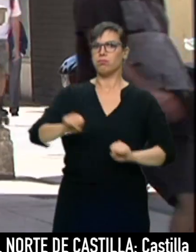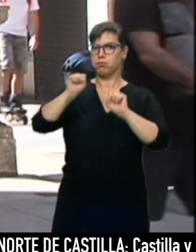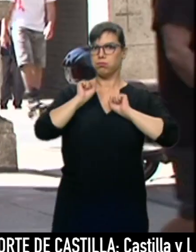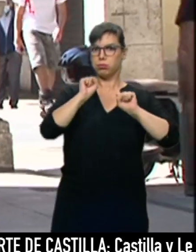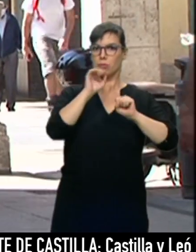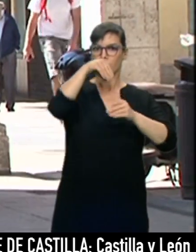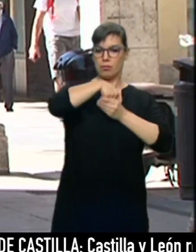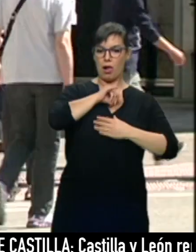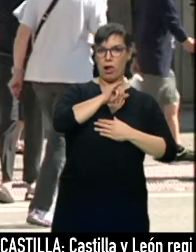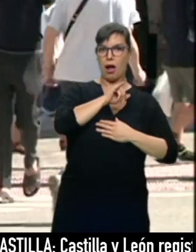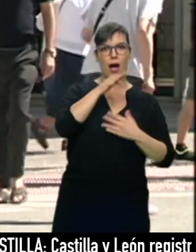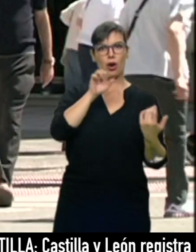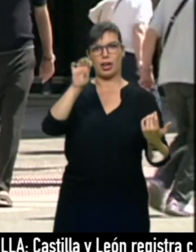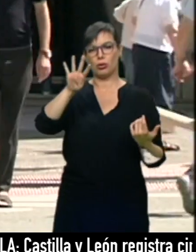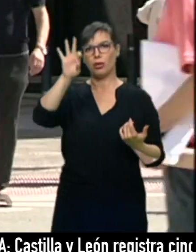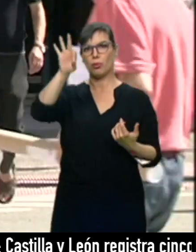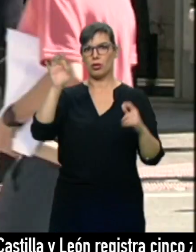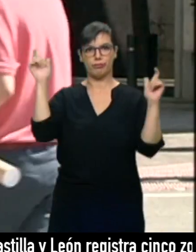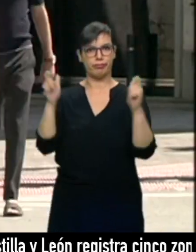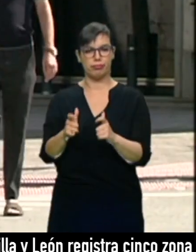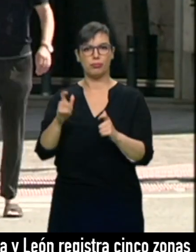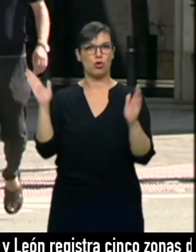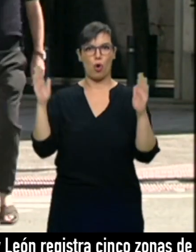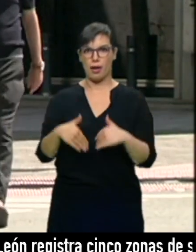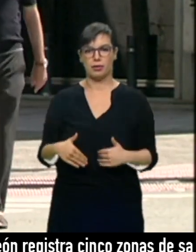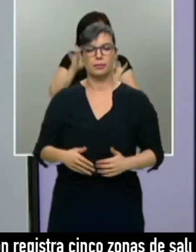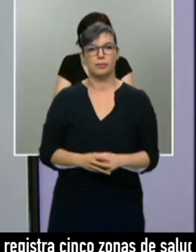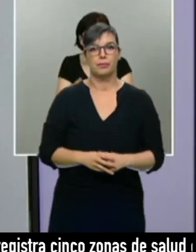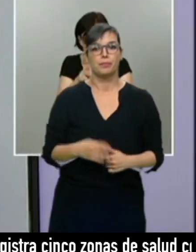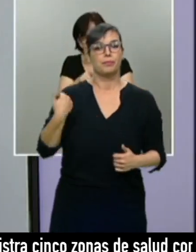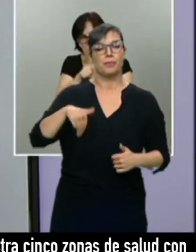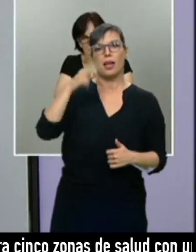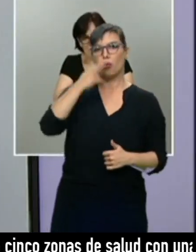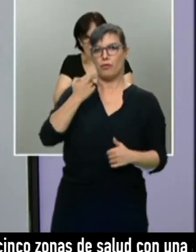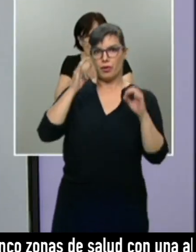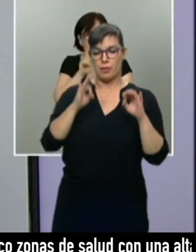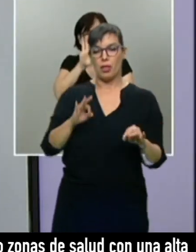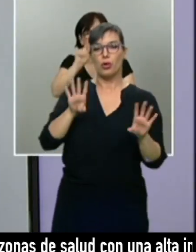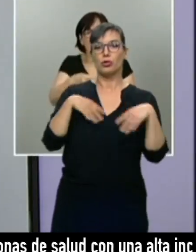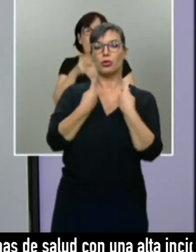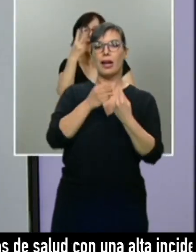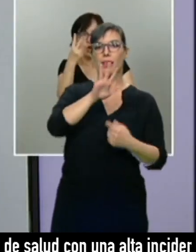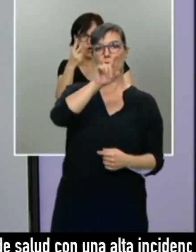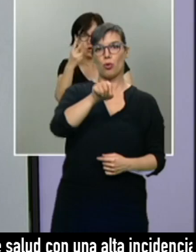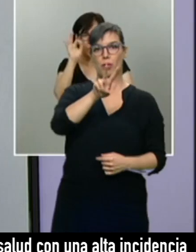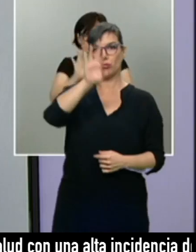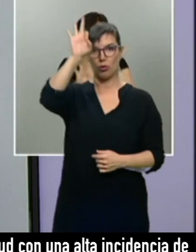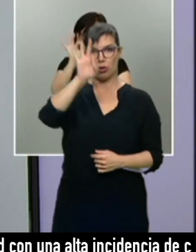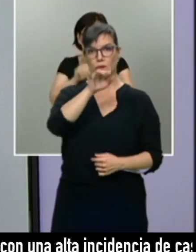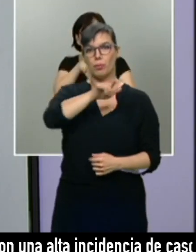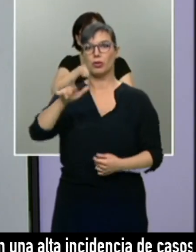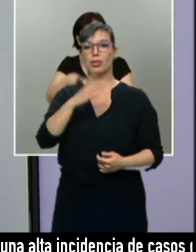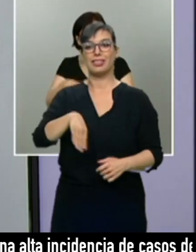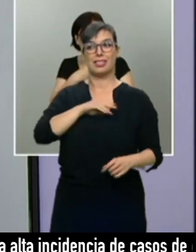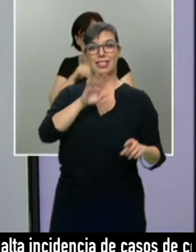La última parte del estudio confirma lo que ya nos dijeron las 2 primeras. 5,2% de personas en España, en el global